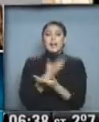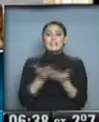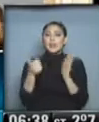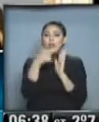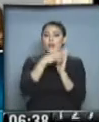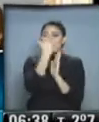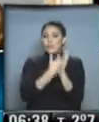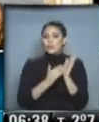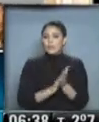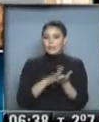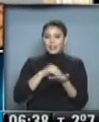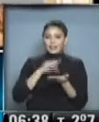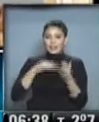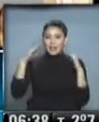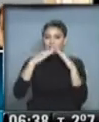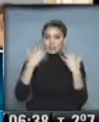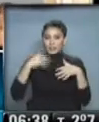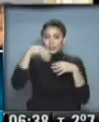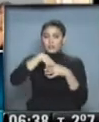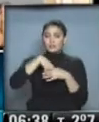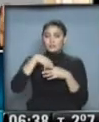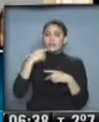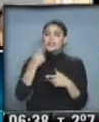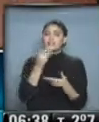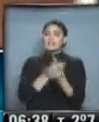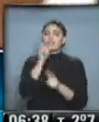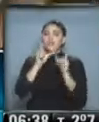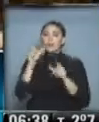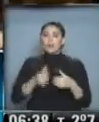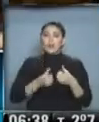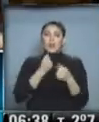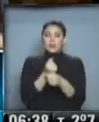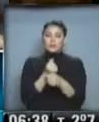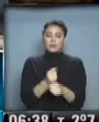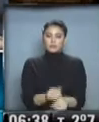informe sobre tierras en la Casa Rosada, donde reivindicó la defensa de los derechos humanos.